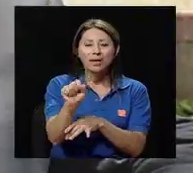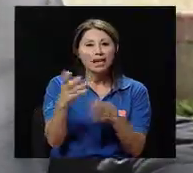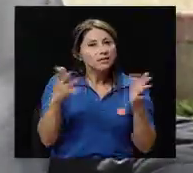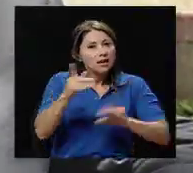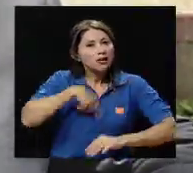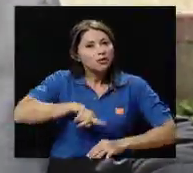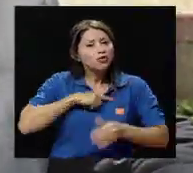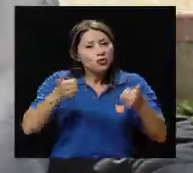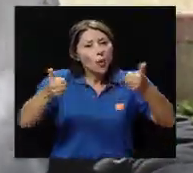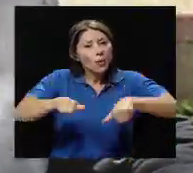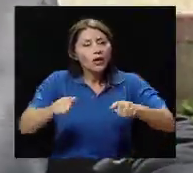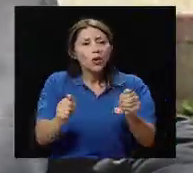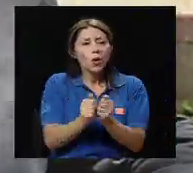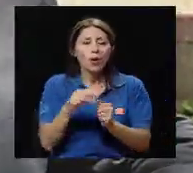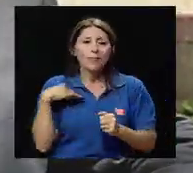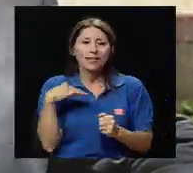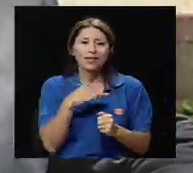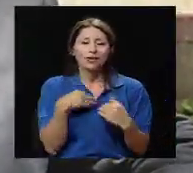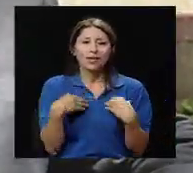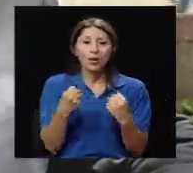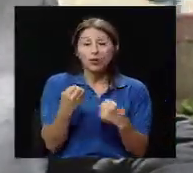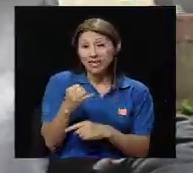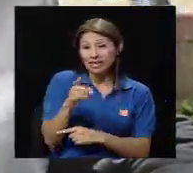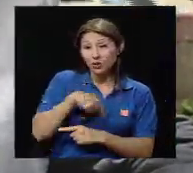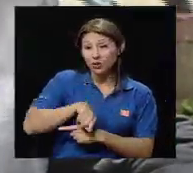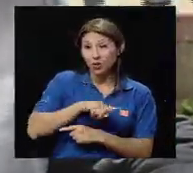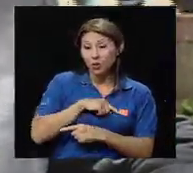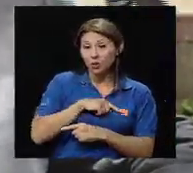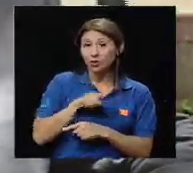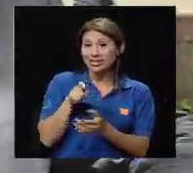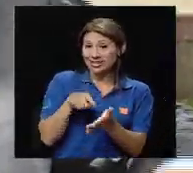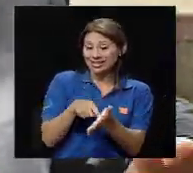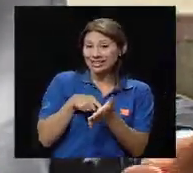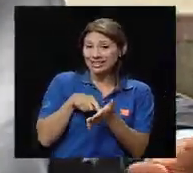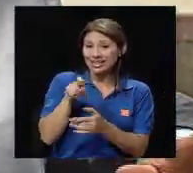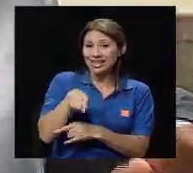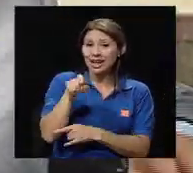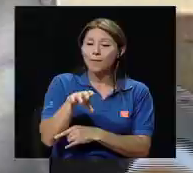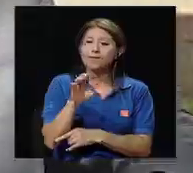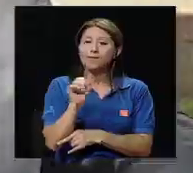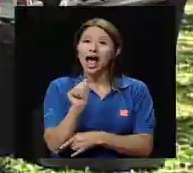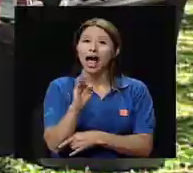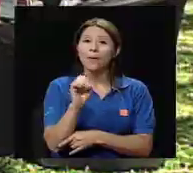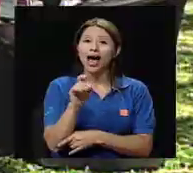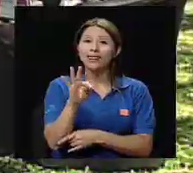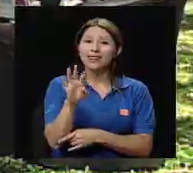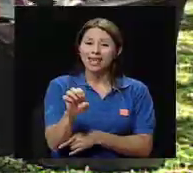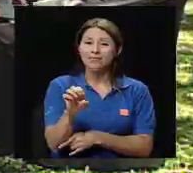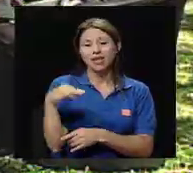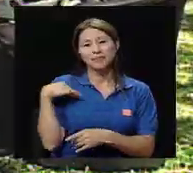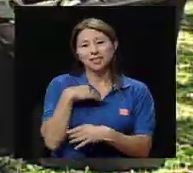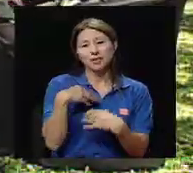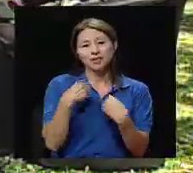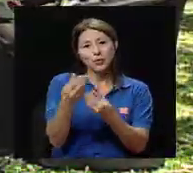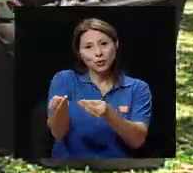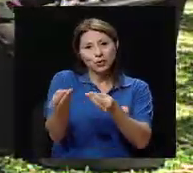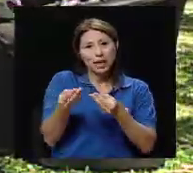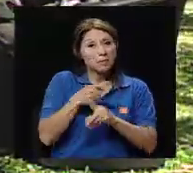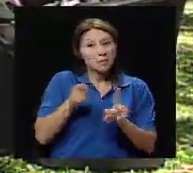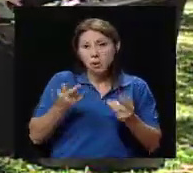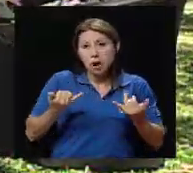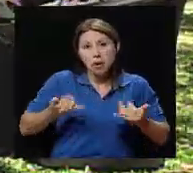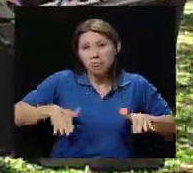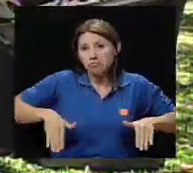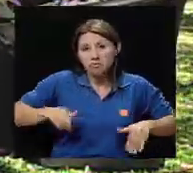que requiramos abate, el Ministerio nos lo proporciona, esa es una ventaja, no lo hemos requerido, dichosamente. A veces